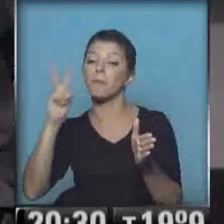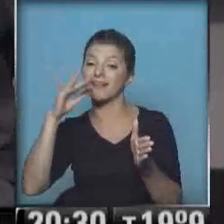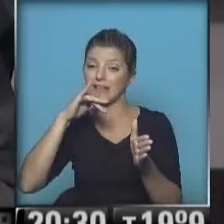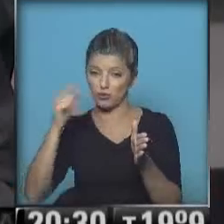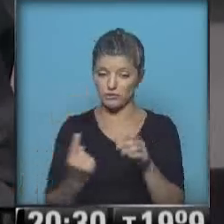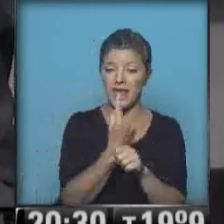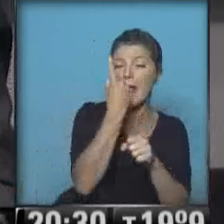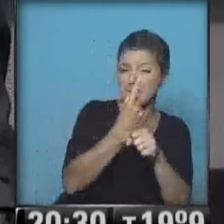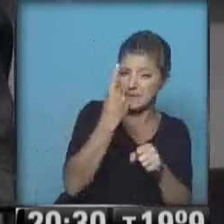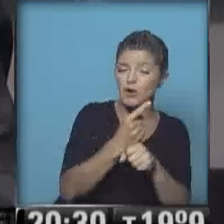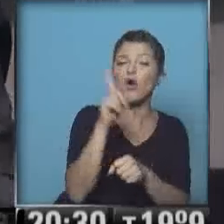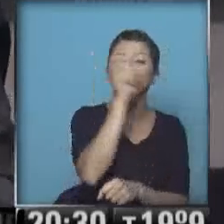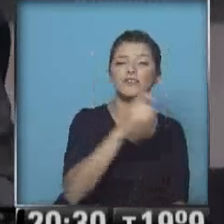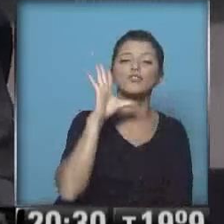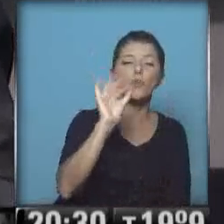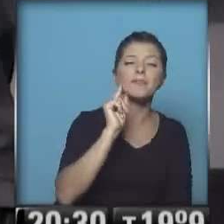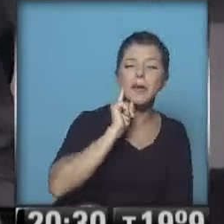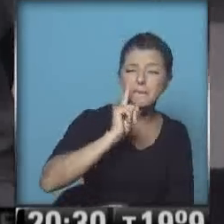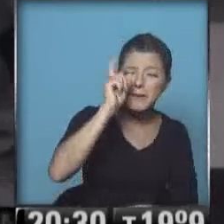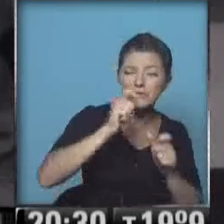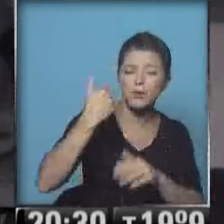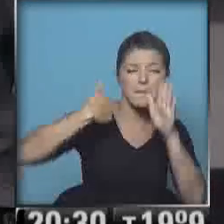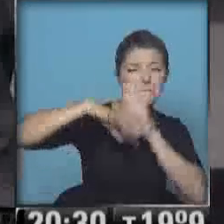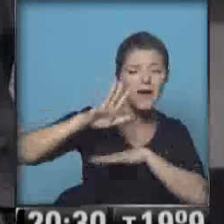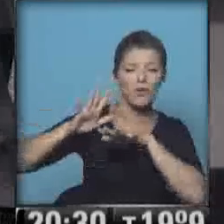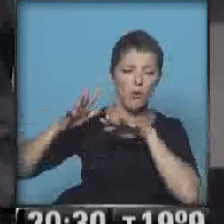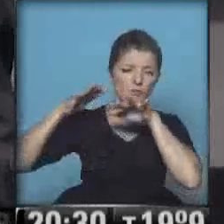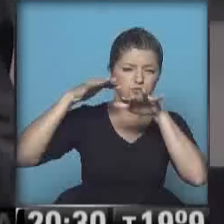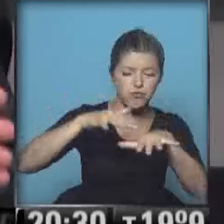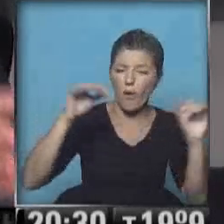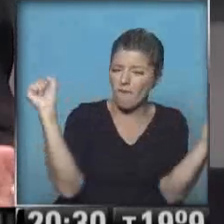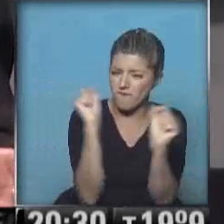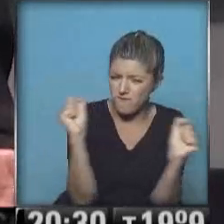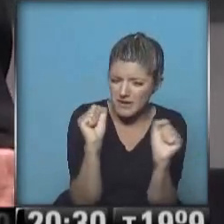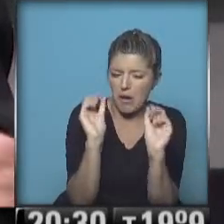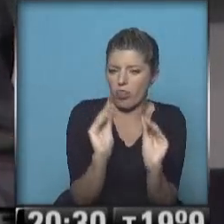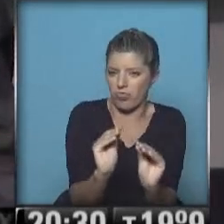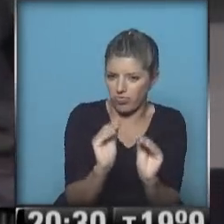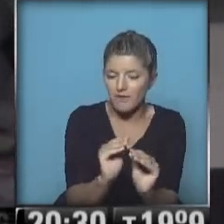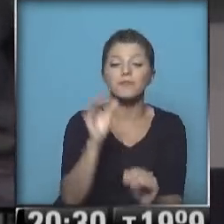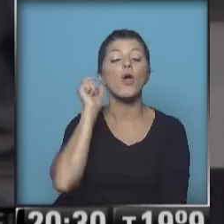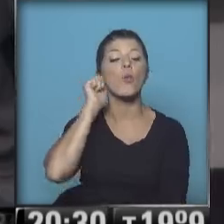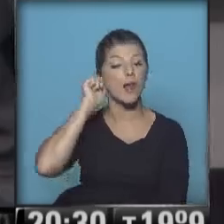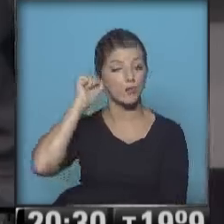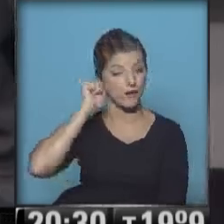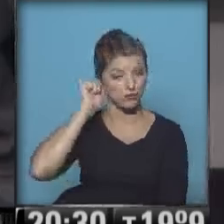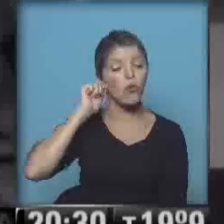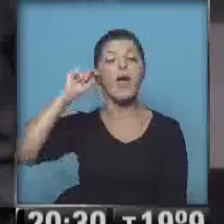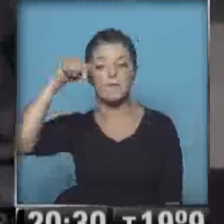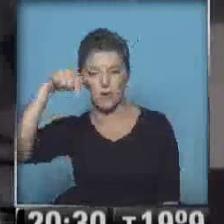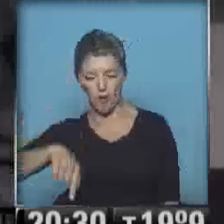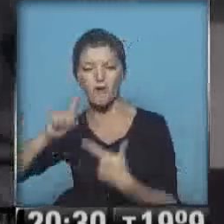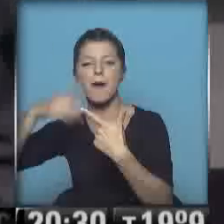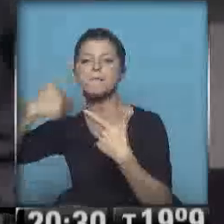más de 150.000 personas en una noche muy fría y con mucho barro en Gualeguaychú. Ahora llega esta segunda ocasión en el Autódromo de San